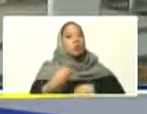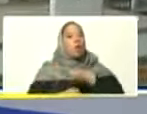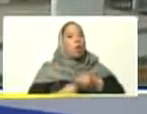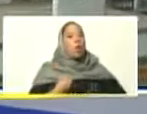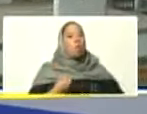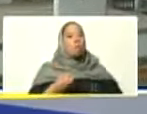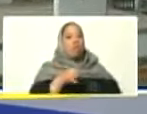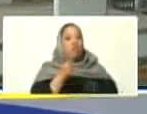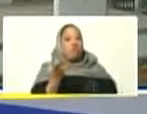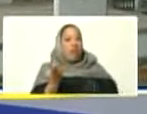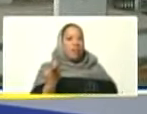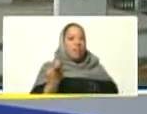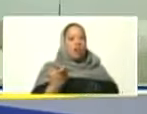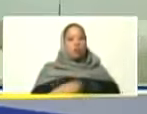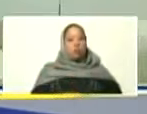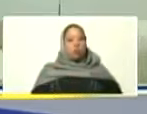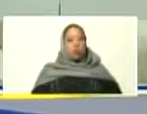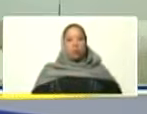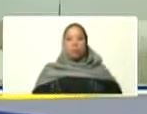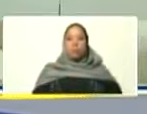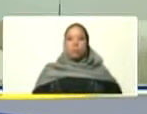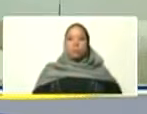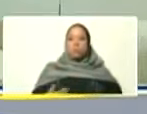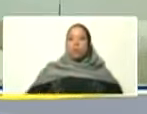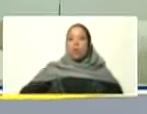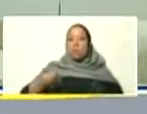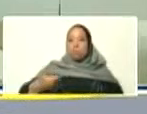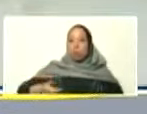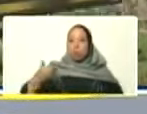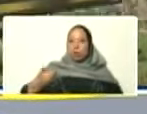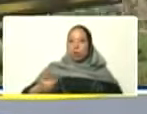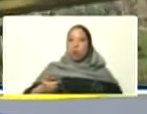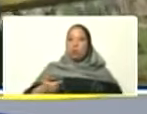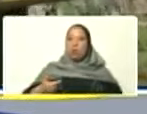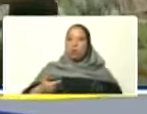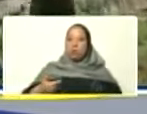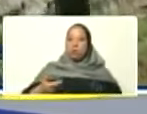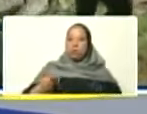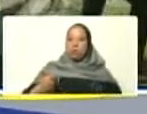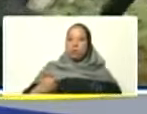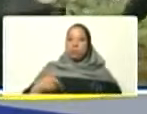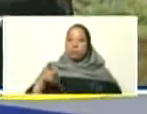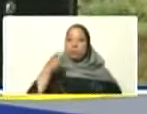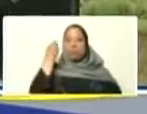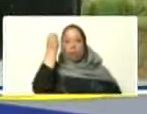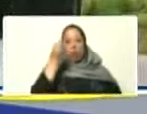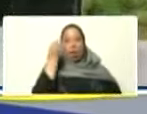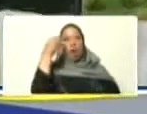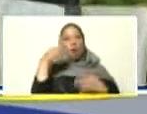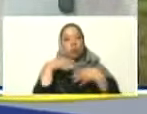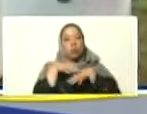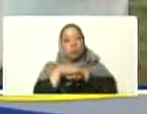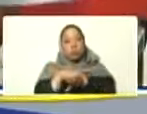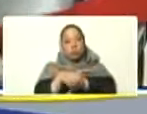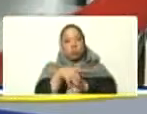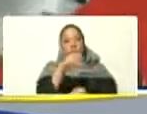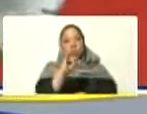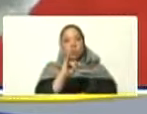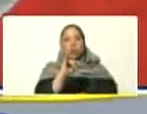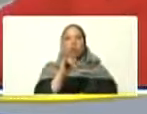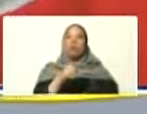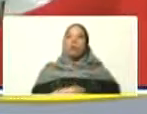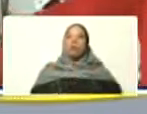Ah, que nosotros vamos a hacer uso de una logística importante. Sí, la estoy consiguiendo, la tengo en la